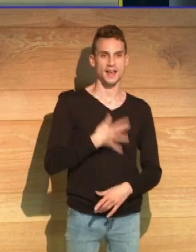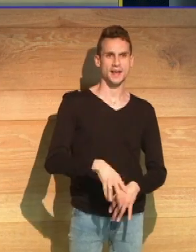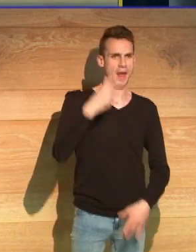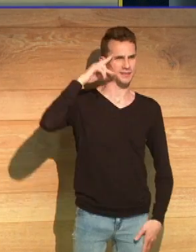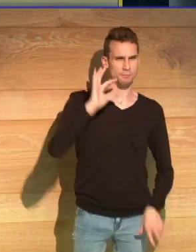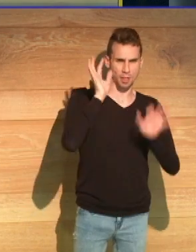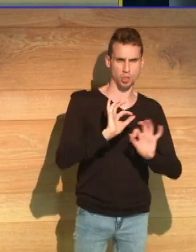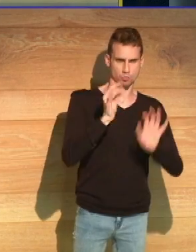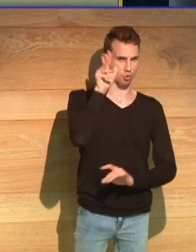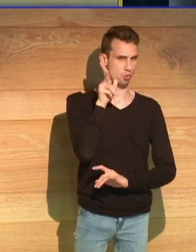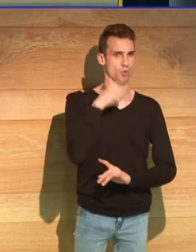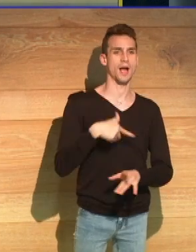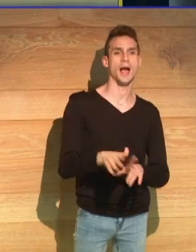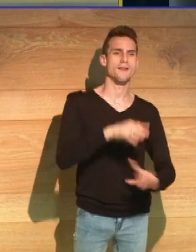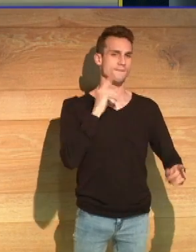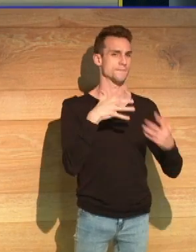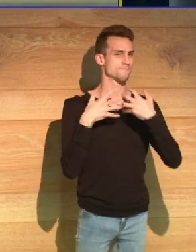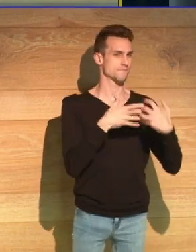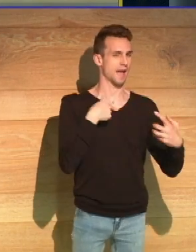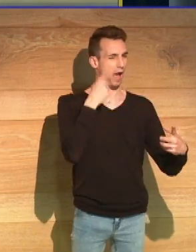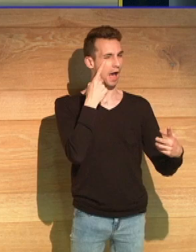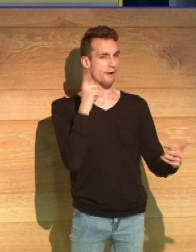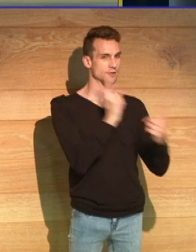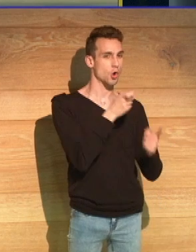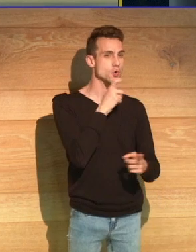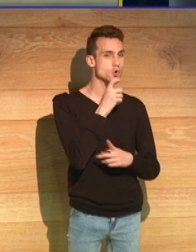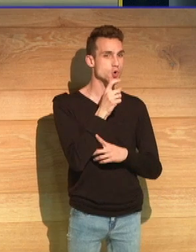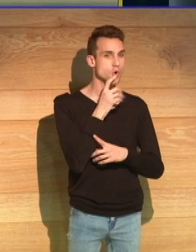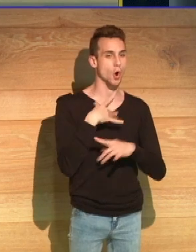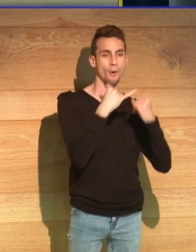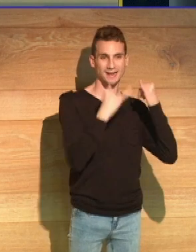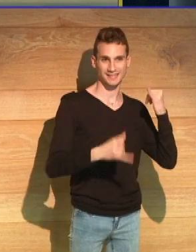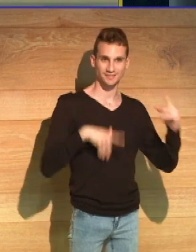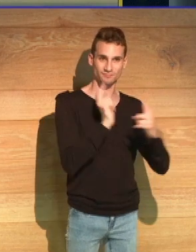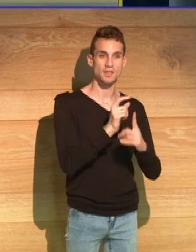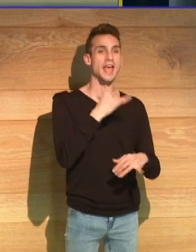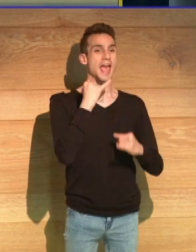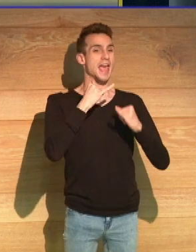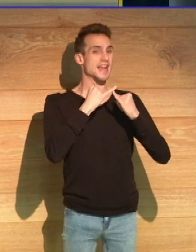través del arte y a las problemáticas ambientales de primer orden, como la crisis climática,